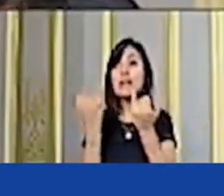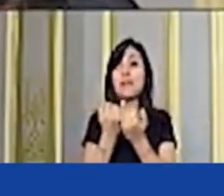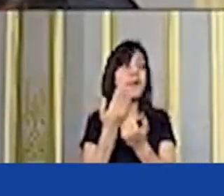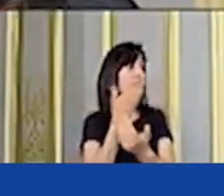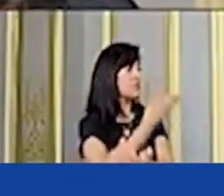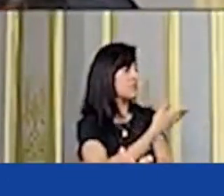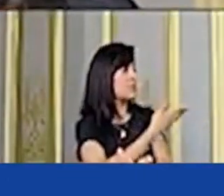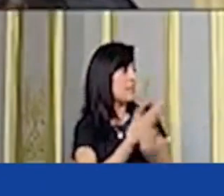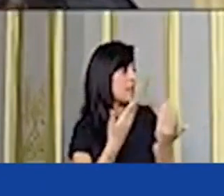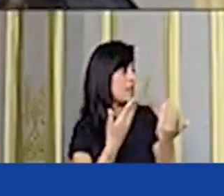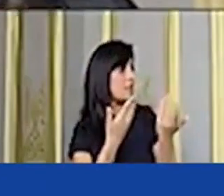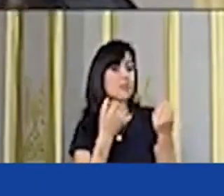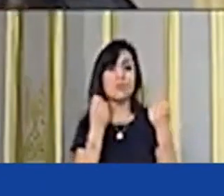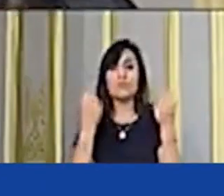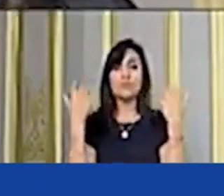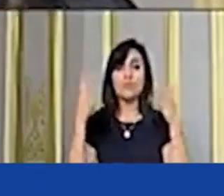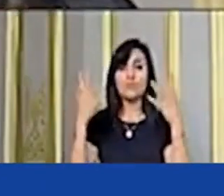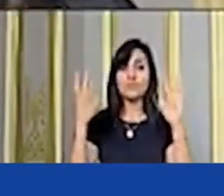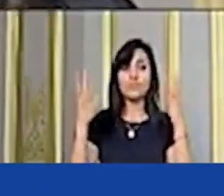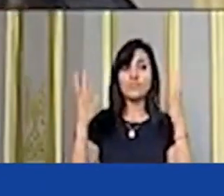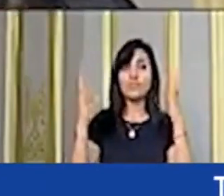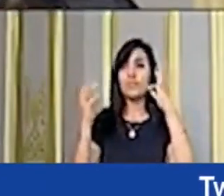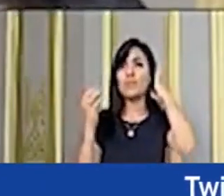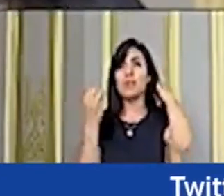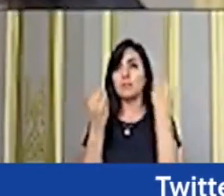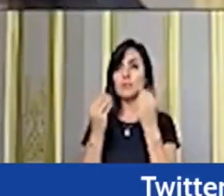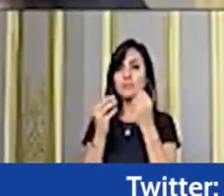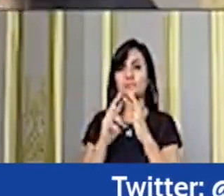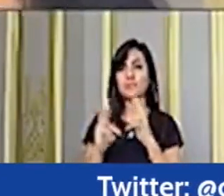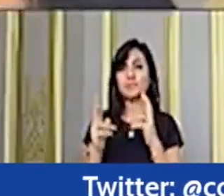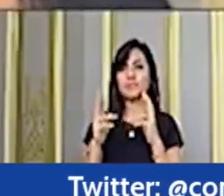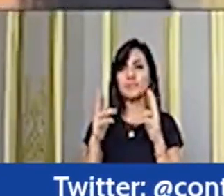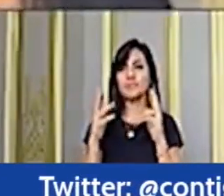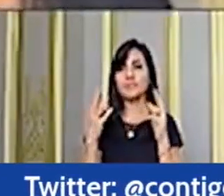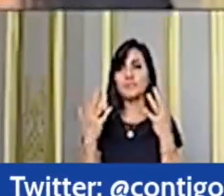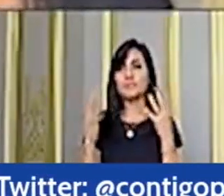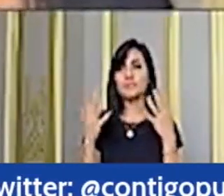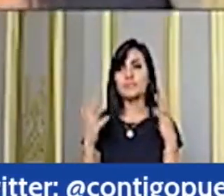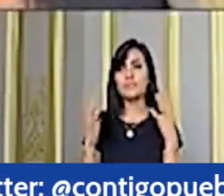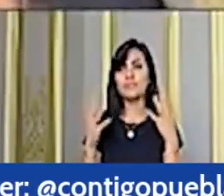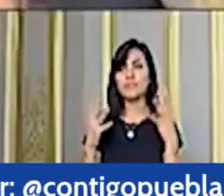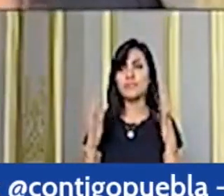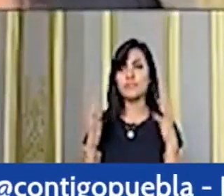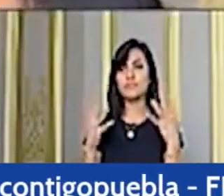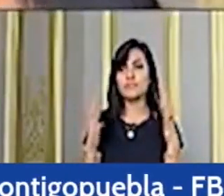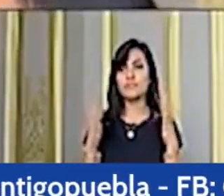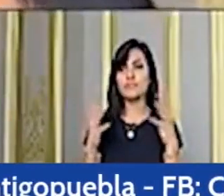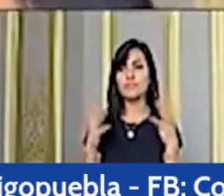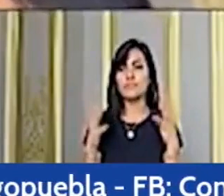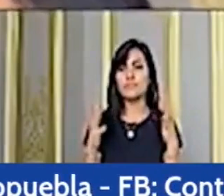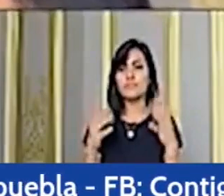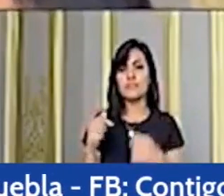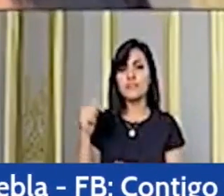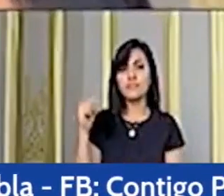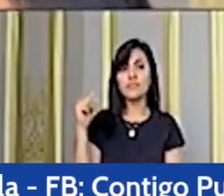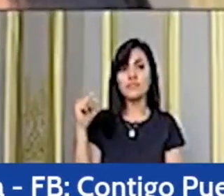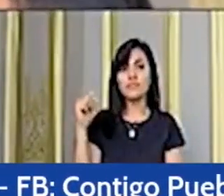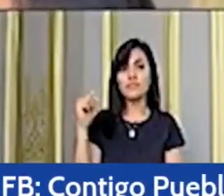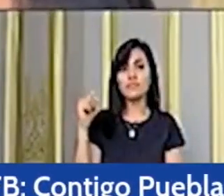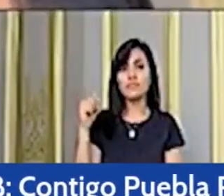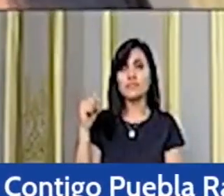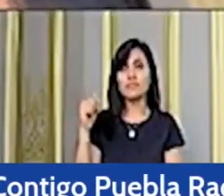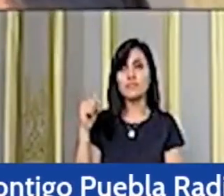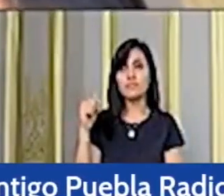Le pedimos un fuerte aplauso para ti, con mucho respeto. Permítanos cumplir el proceso legislativo y con mucho